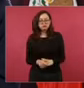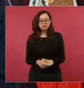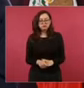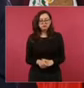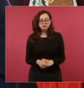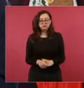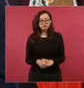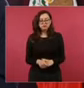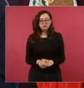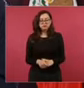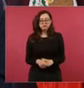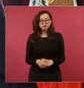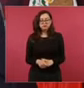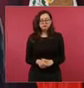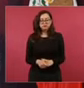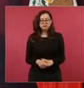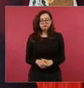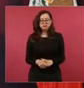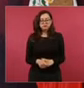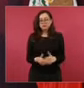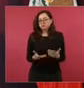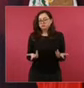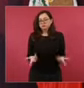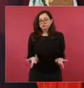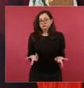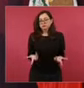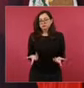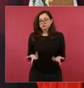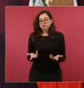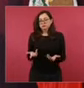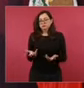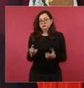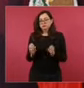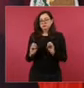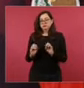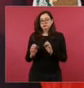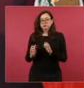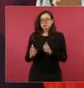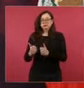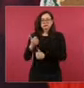O 20 veces más, 200.